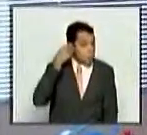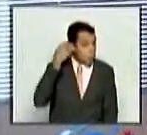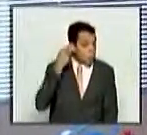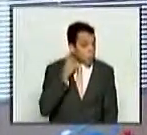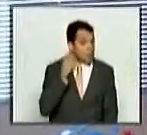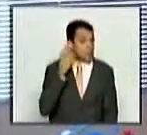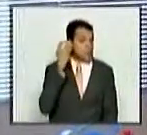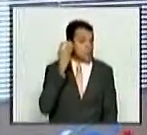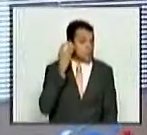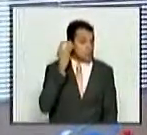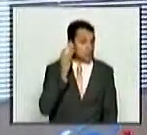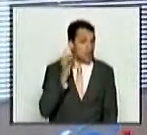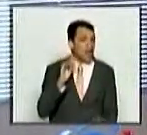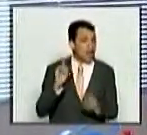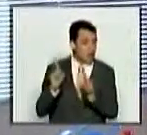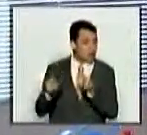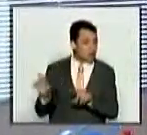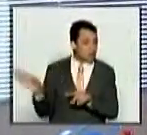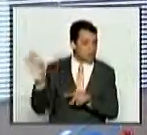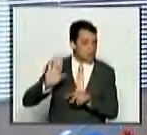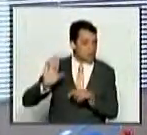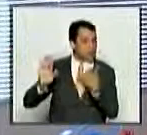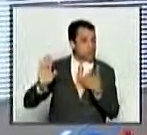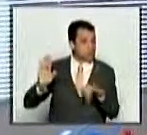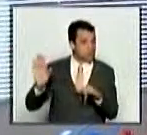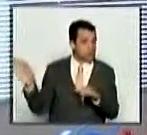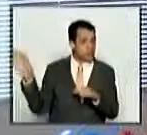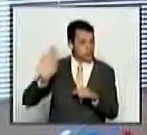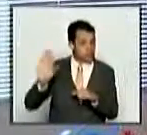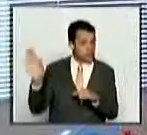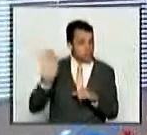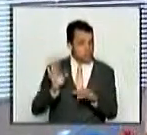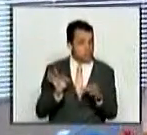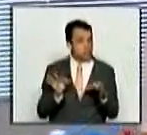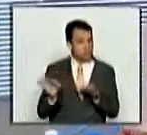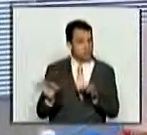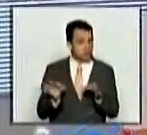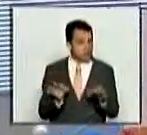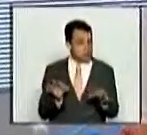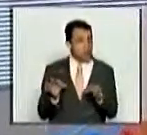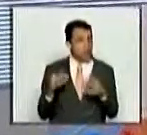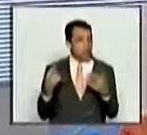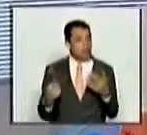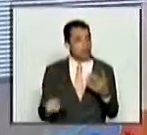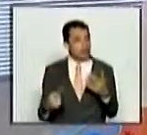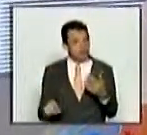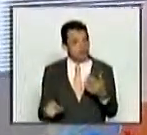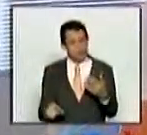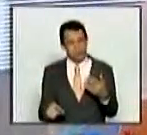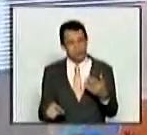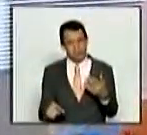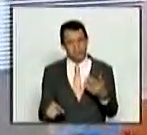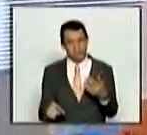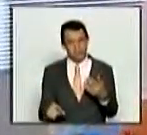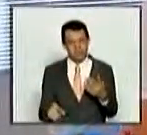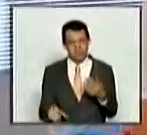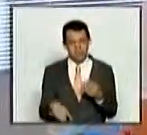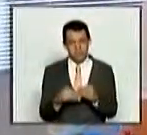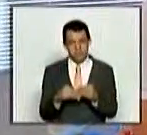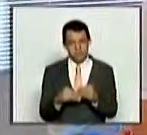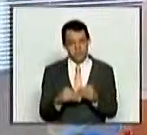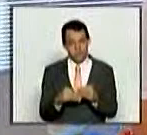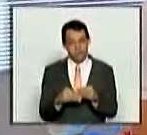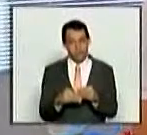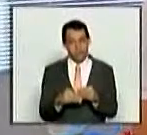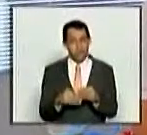hecho algunos programas con el doctor Rojas, es la aplicación o la implementación